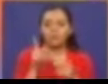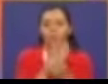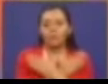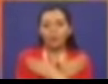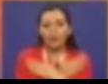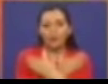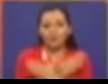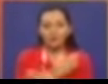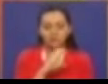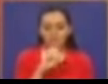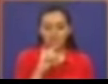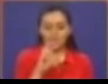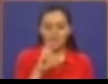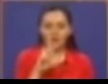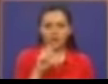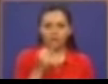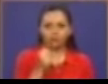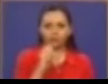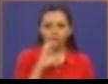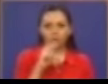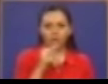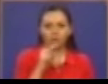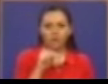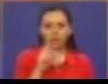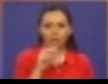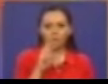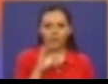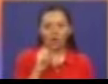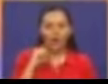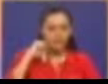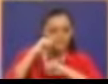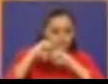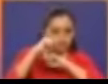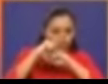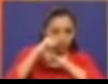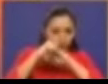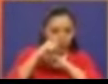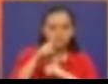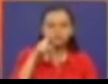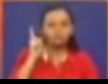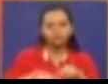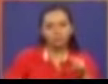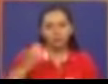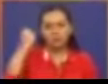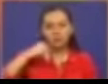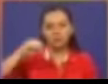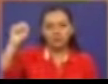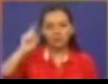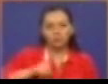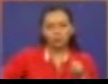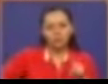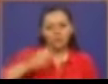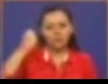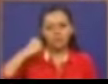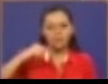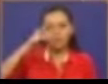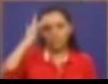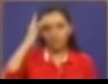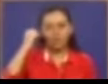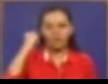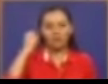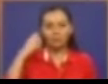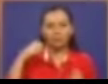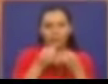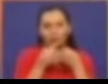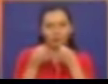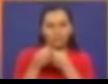solidario a Carlos Góndora, el mejor boxeador que tiene Ecuador, pero no pudo viajar a los Panamericanos por las peleas que hay